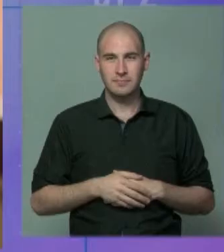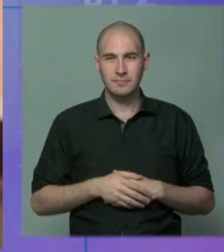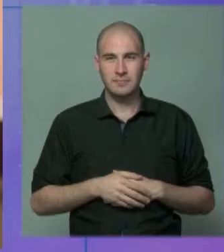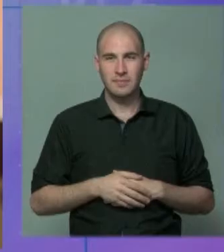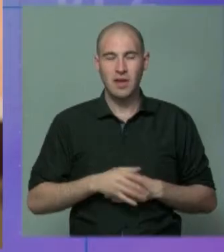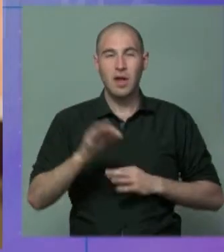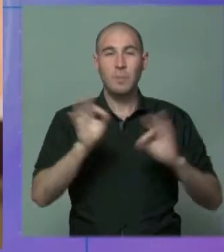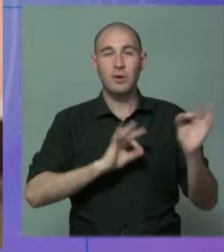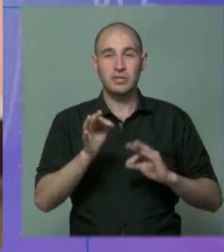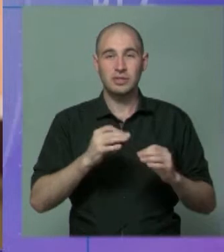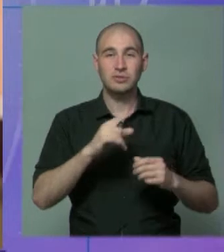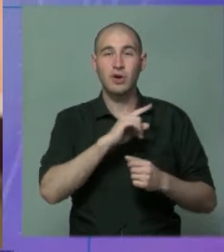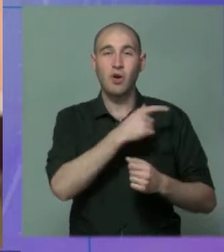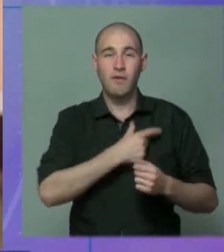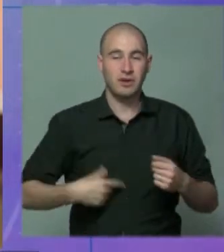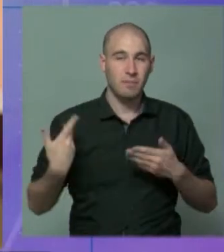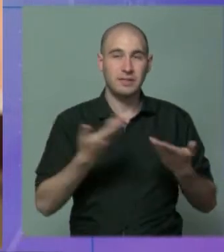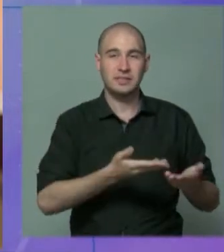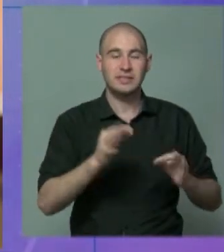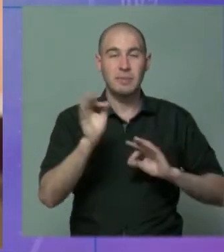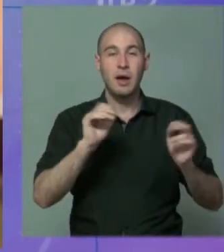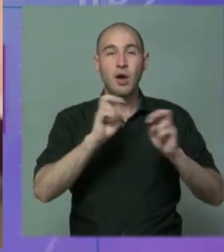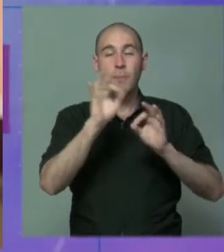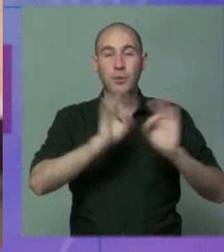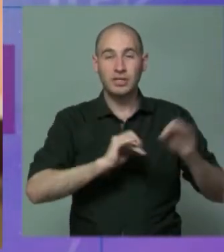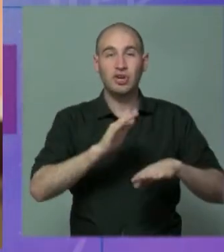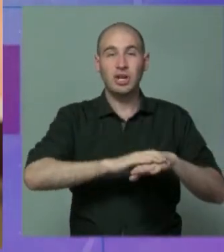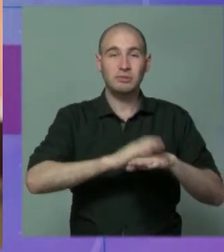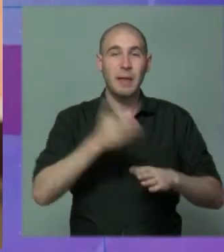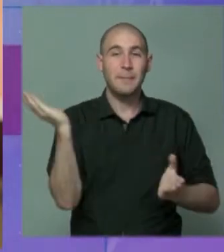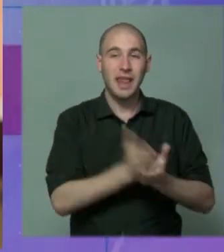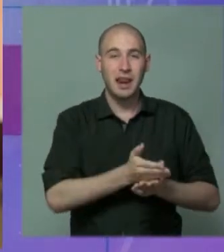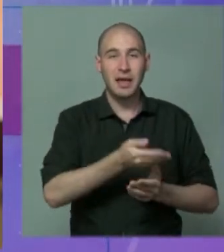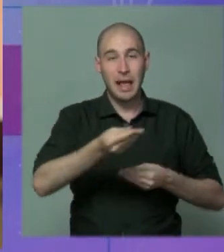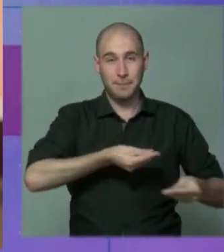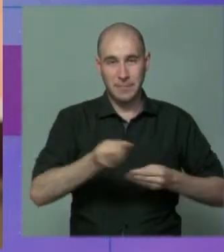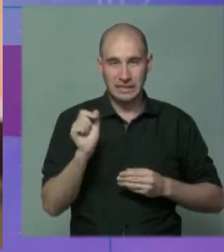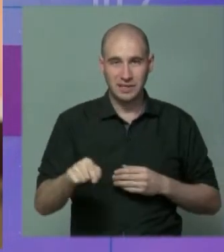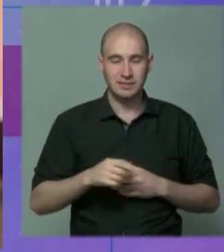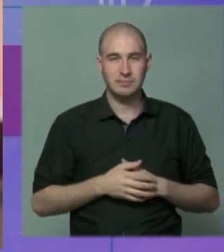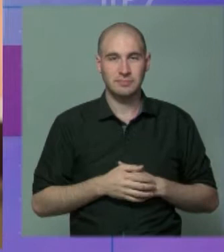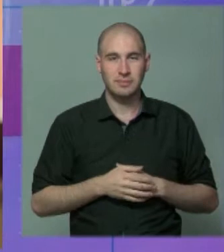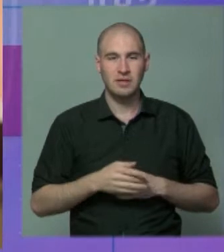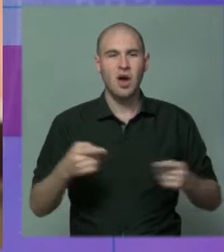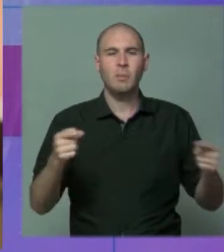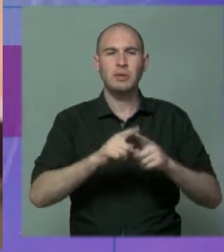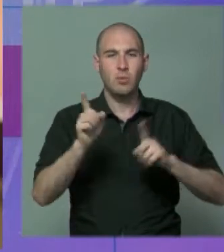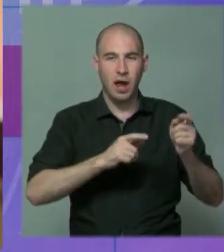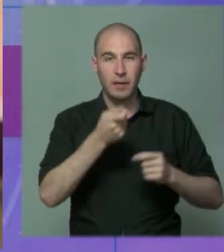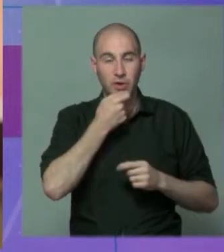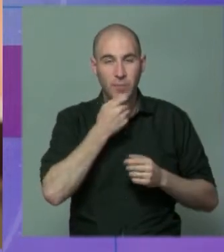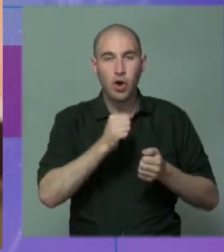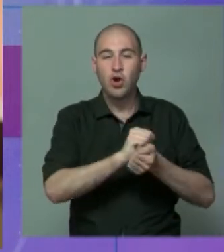El proyecto que presentó el Poder Ejecutivo se trata de un proyecto sobre responsabilidad penal de las personas jurídicas que lo que busca es que en casos